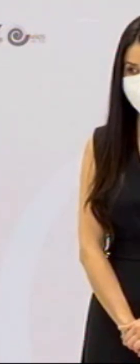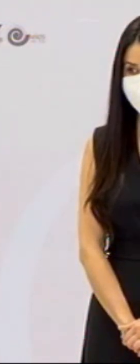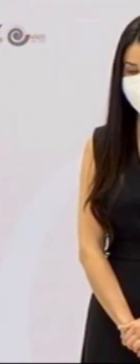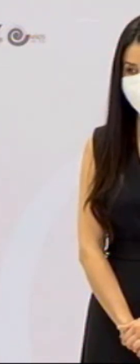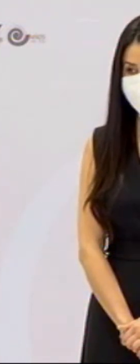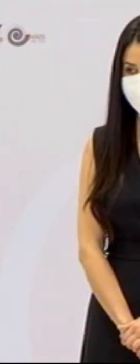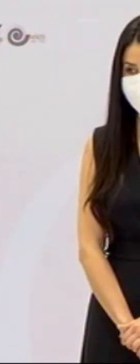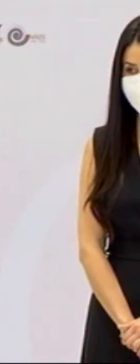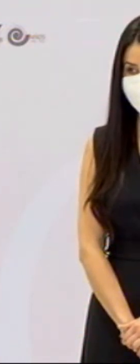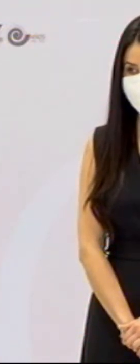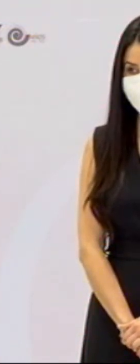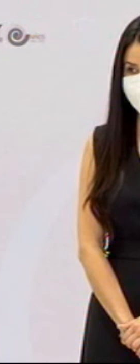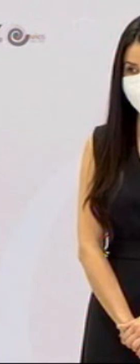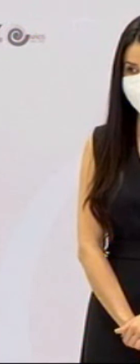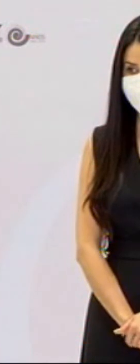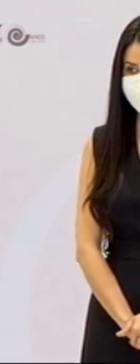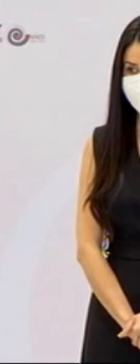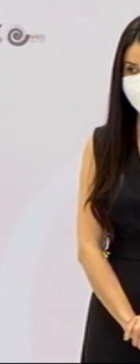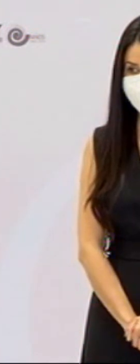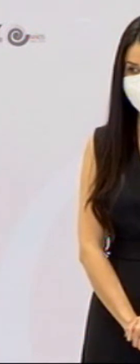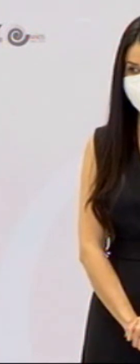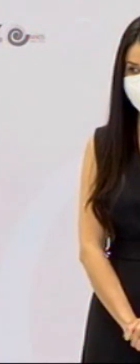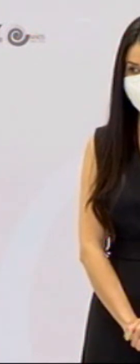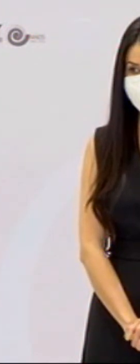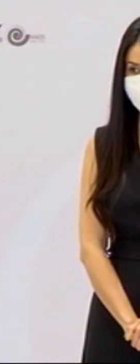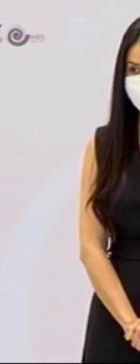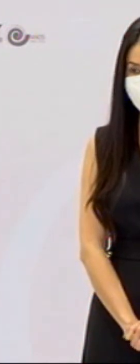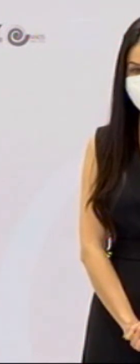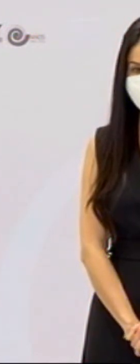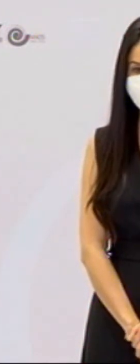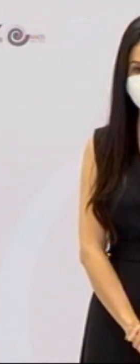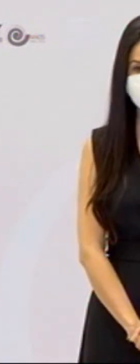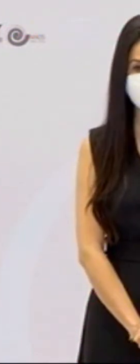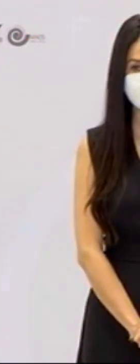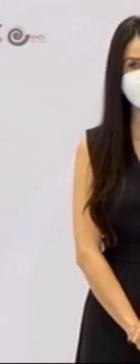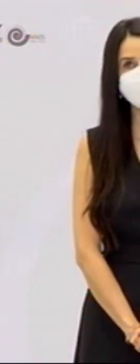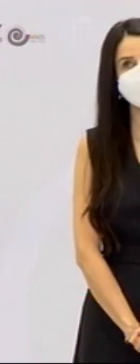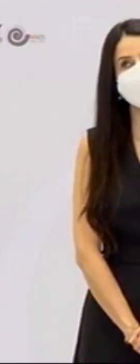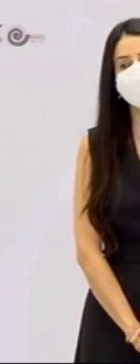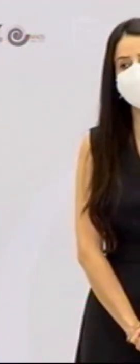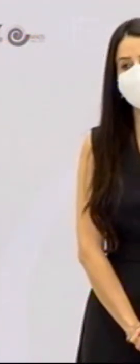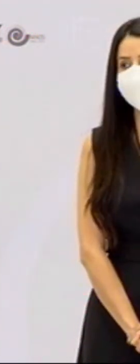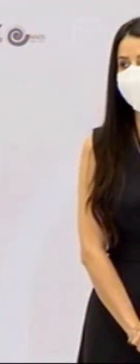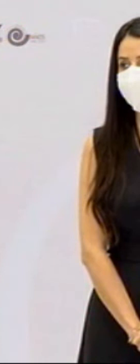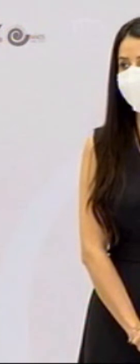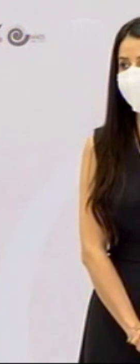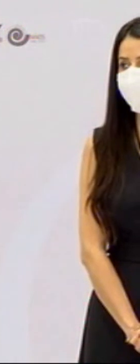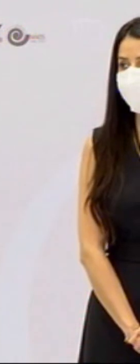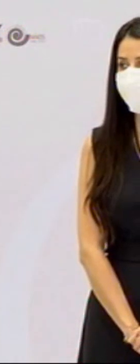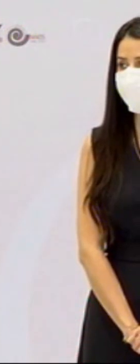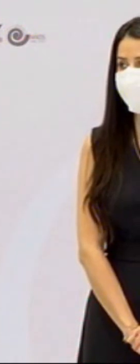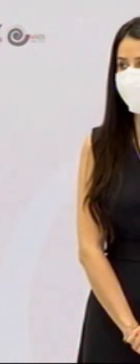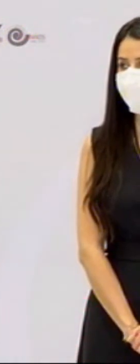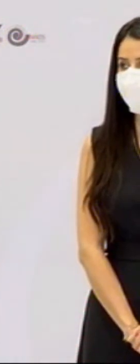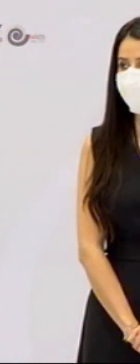que es posible, porque hay que tener en cuenta que Canarias es una comunidad autónoma que antes de la crisis